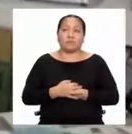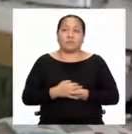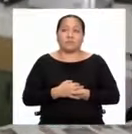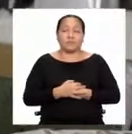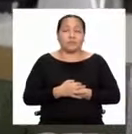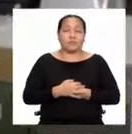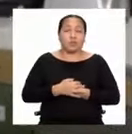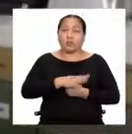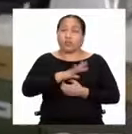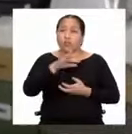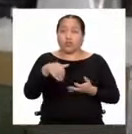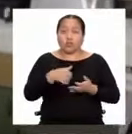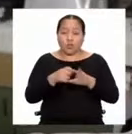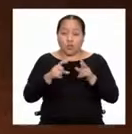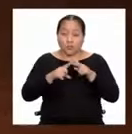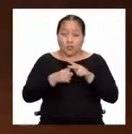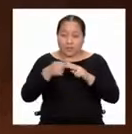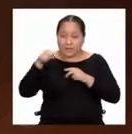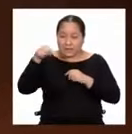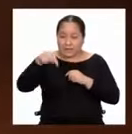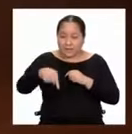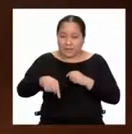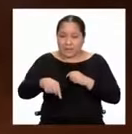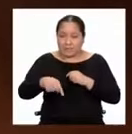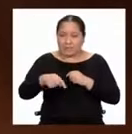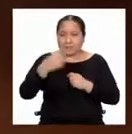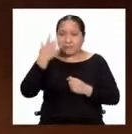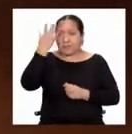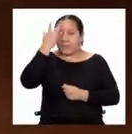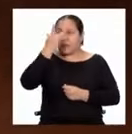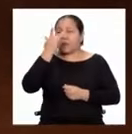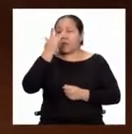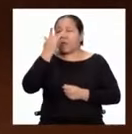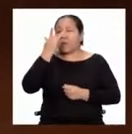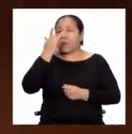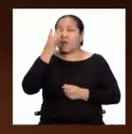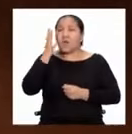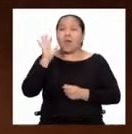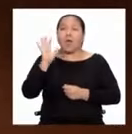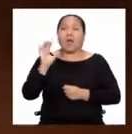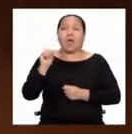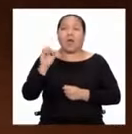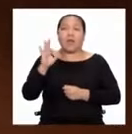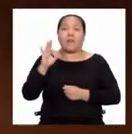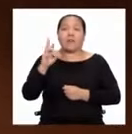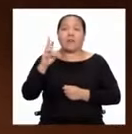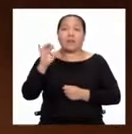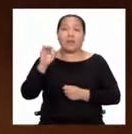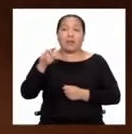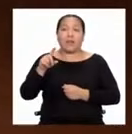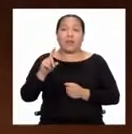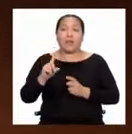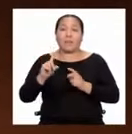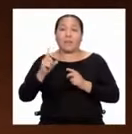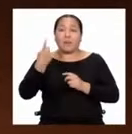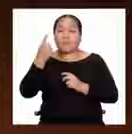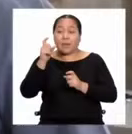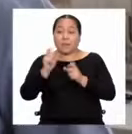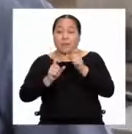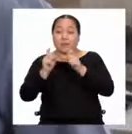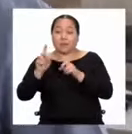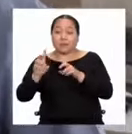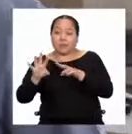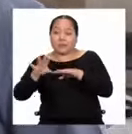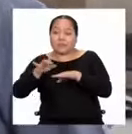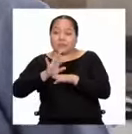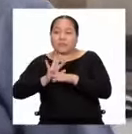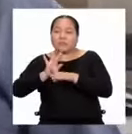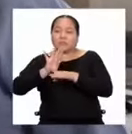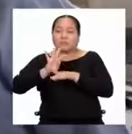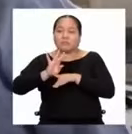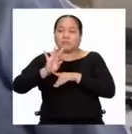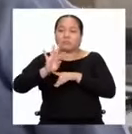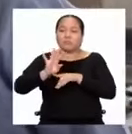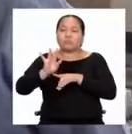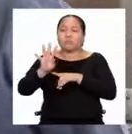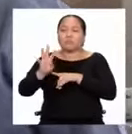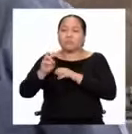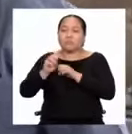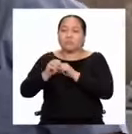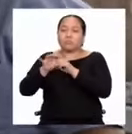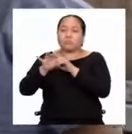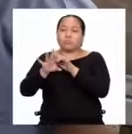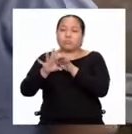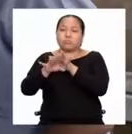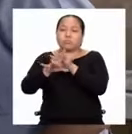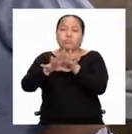Todo parte de aquí, ¿no es cierto? De África. Así es. Desde aquí salieron los primeros humanos que fueron poblando el